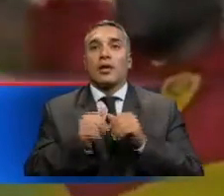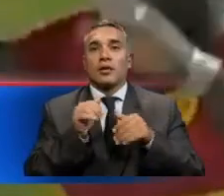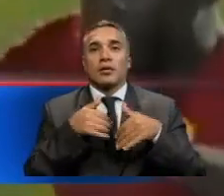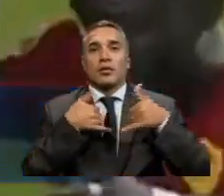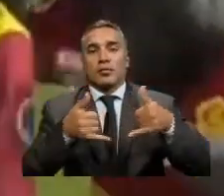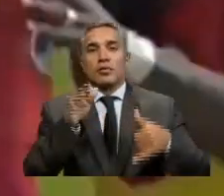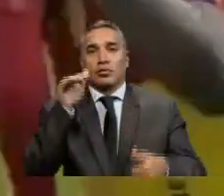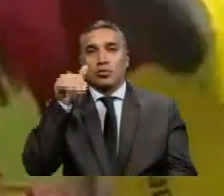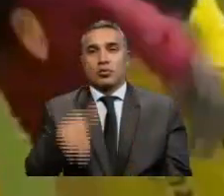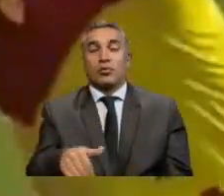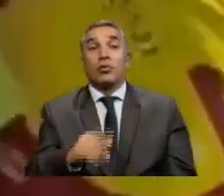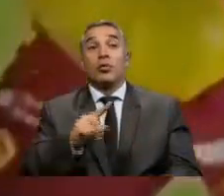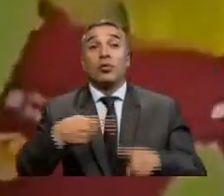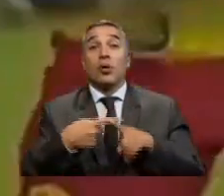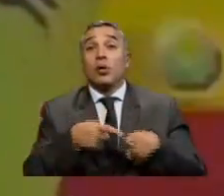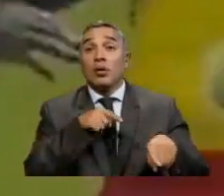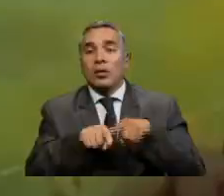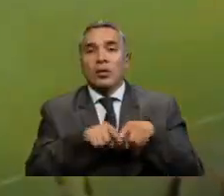Sudamericana se disputan orense y delfín